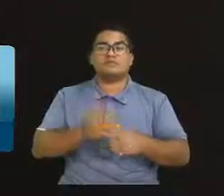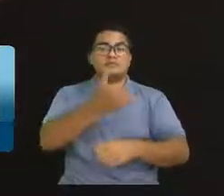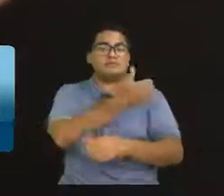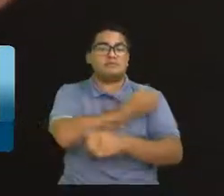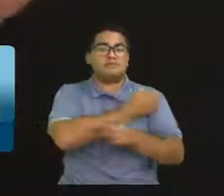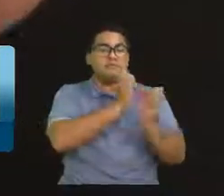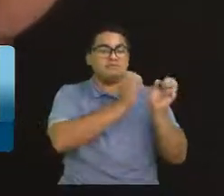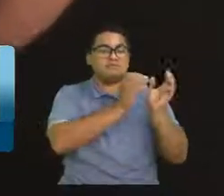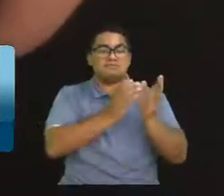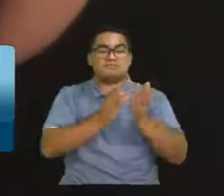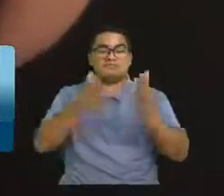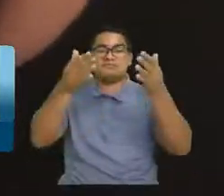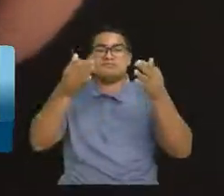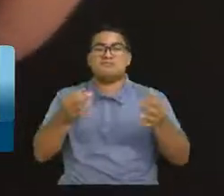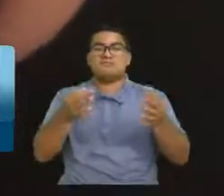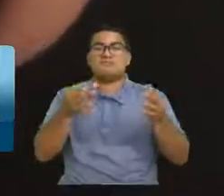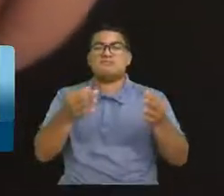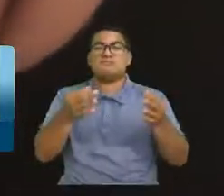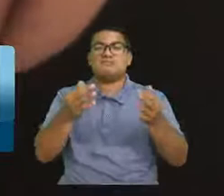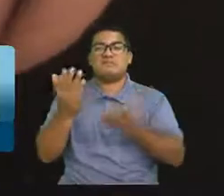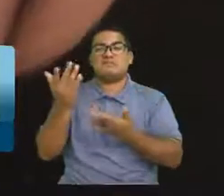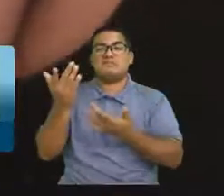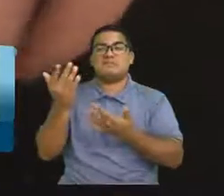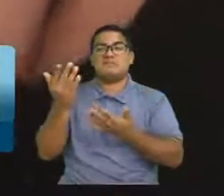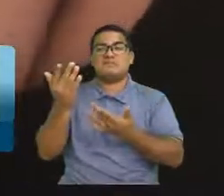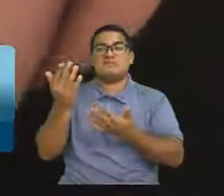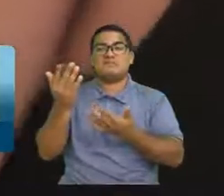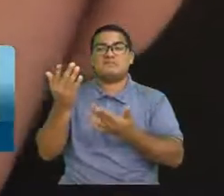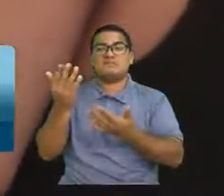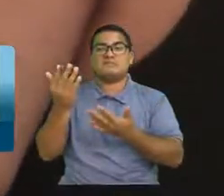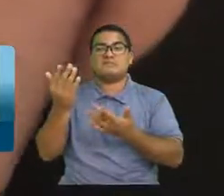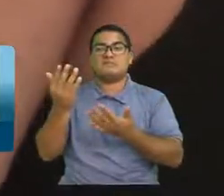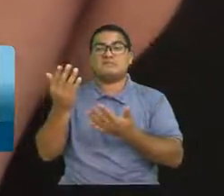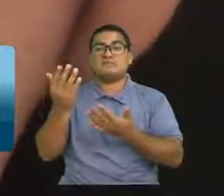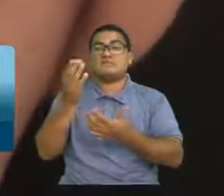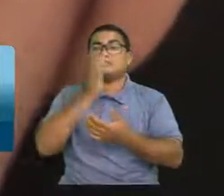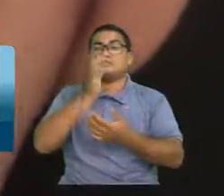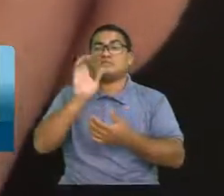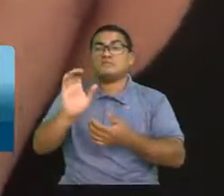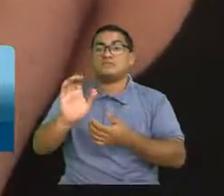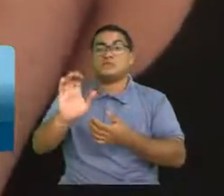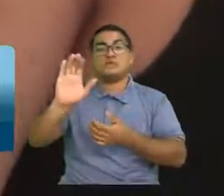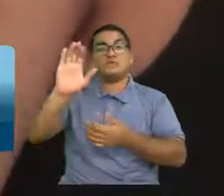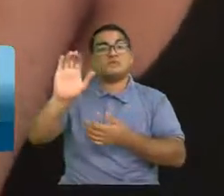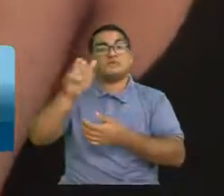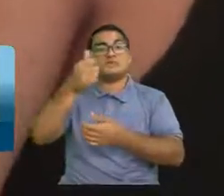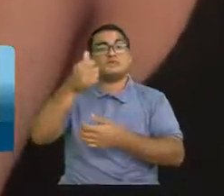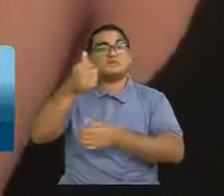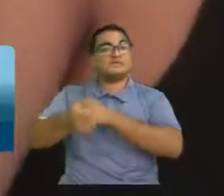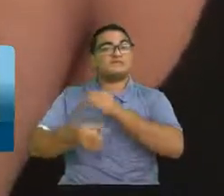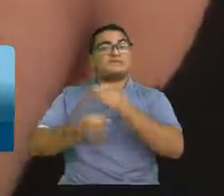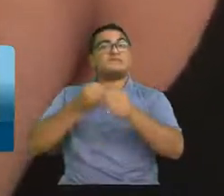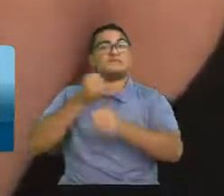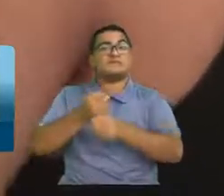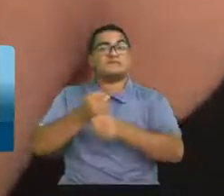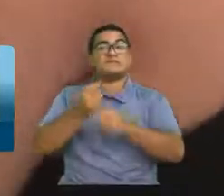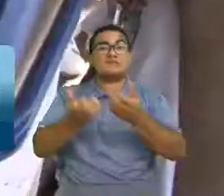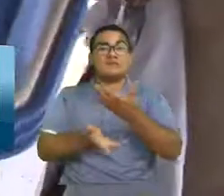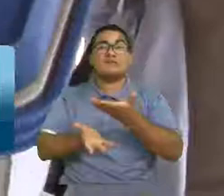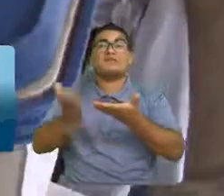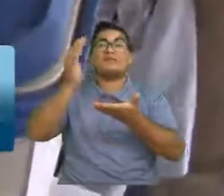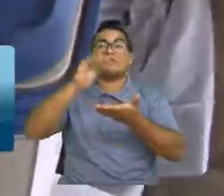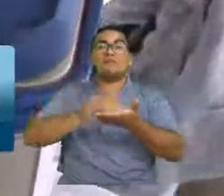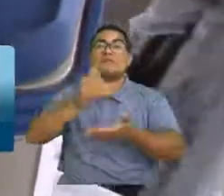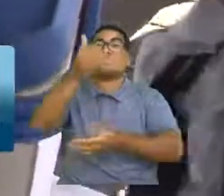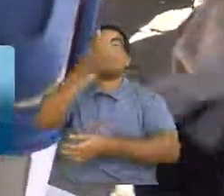vacunación todo completito, esperamos hasta que el niño cumpla sus 6 años de edad. Ya no, entonces, el